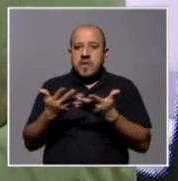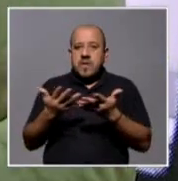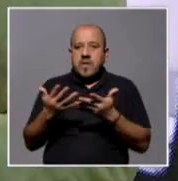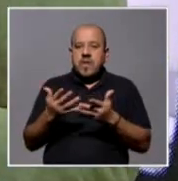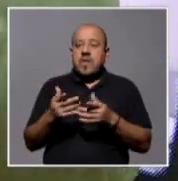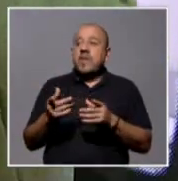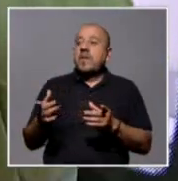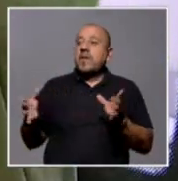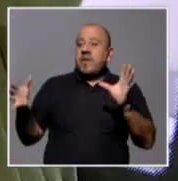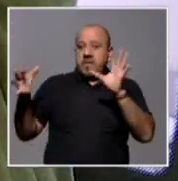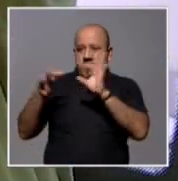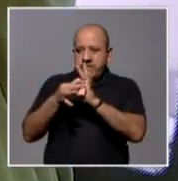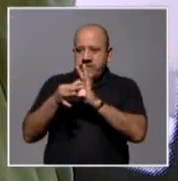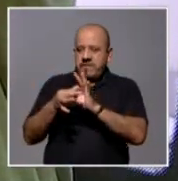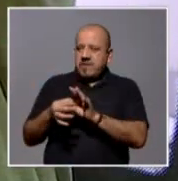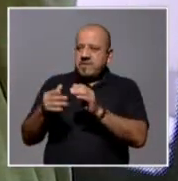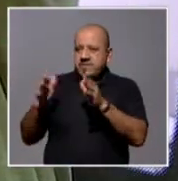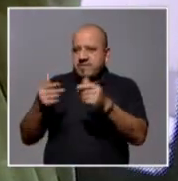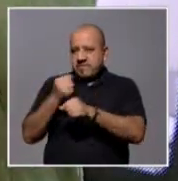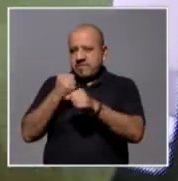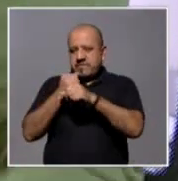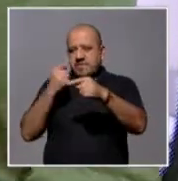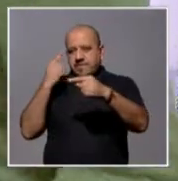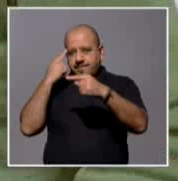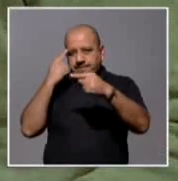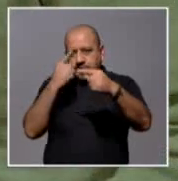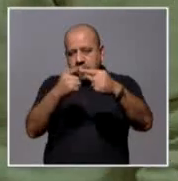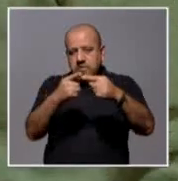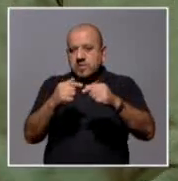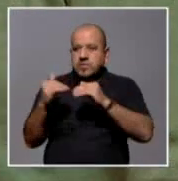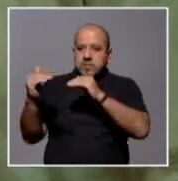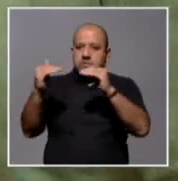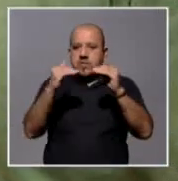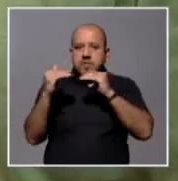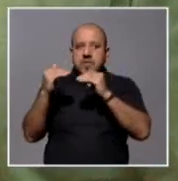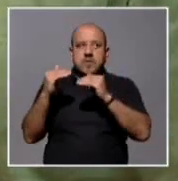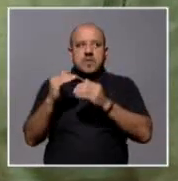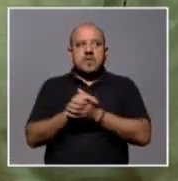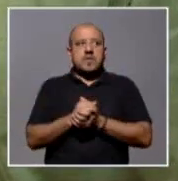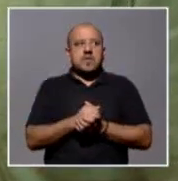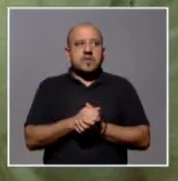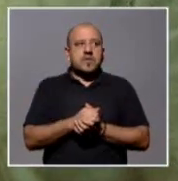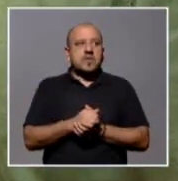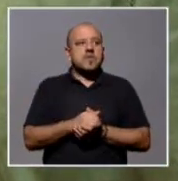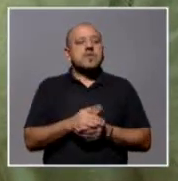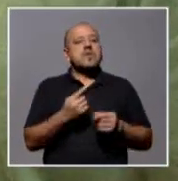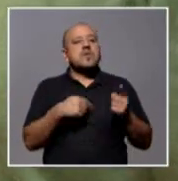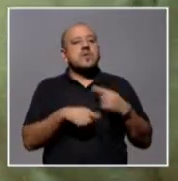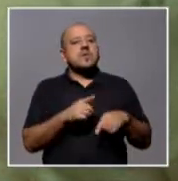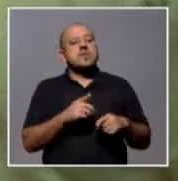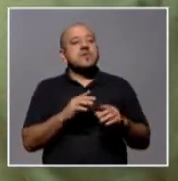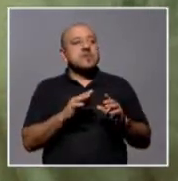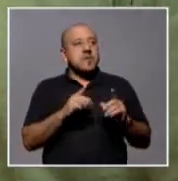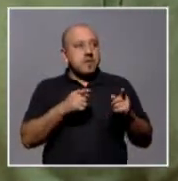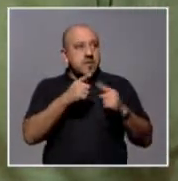nos unimos más para trabajar con una meta común, ¿no? Sin alcahuetearnos a los uruguayos, vos, Eduardo, con